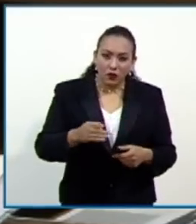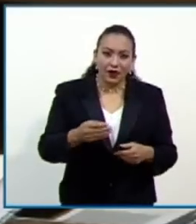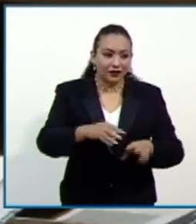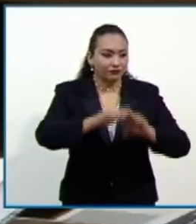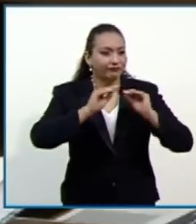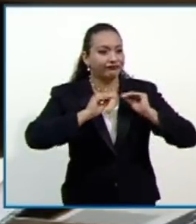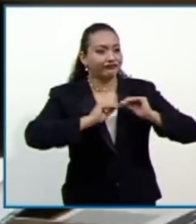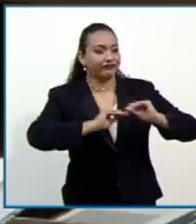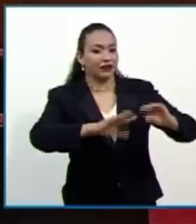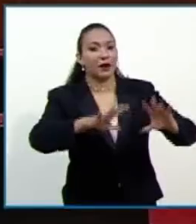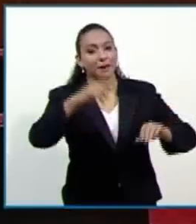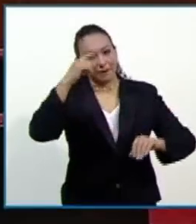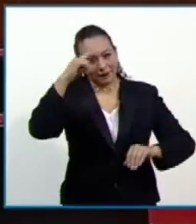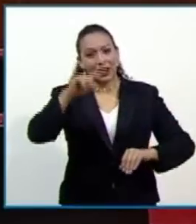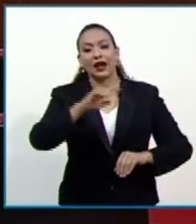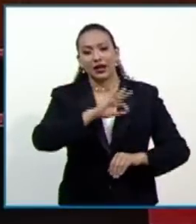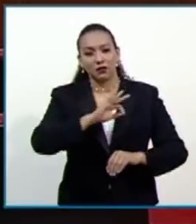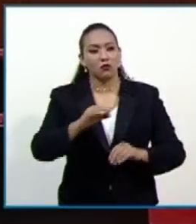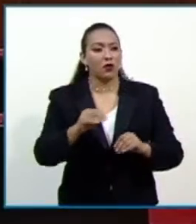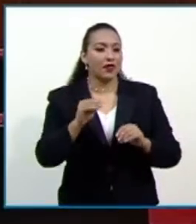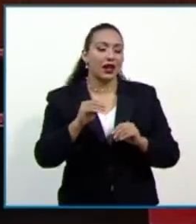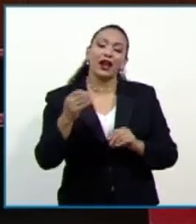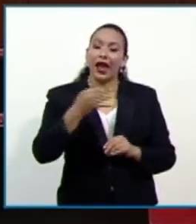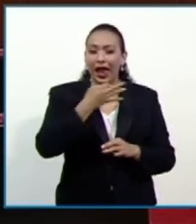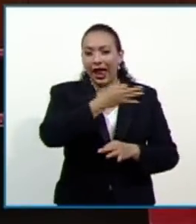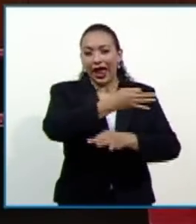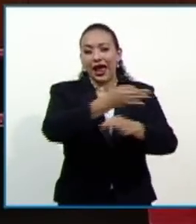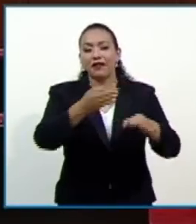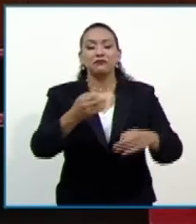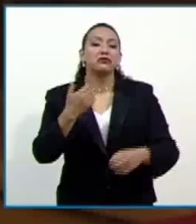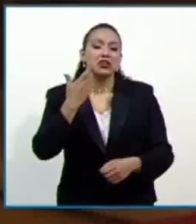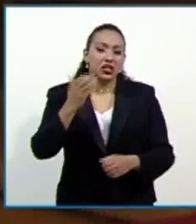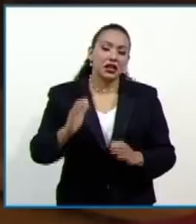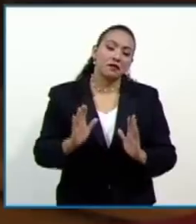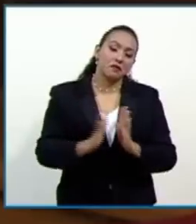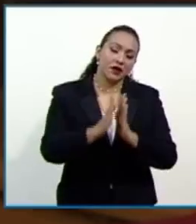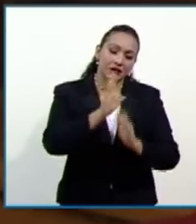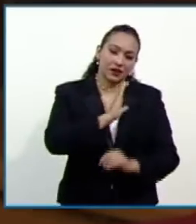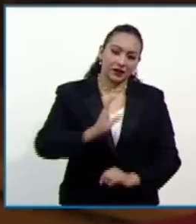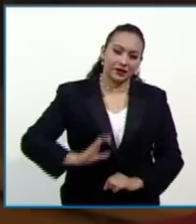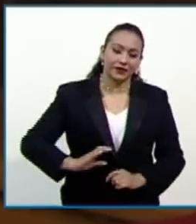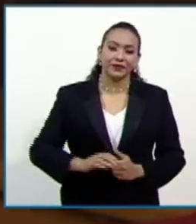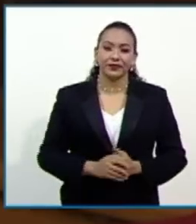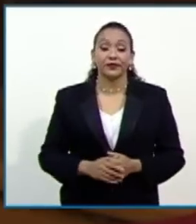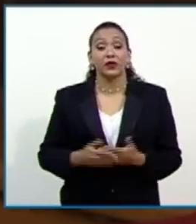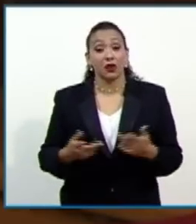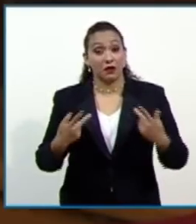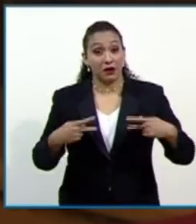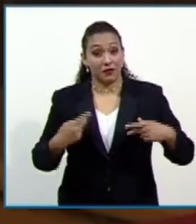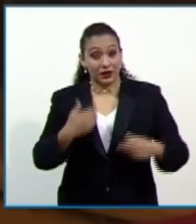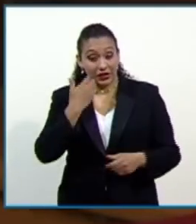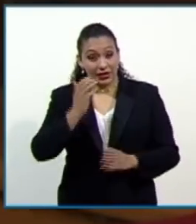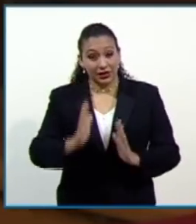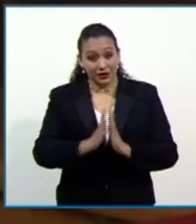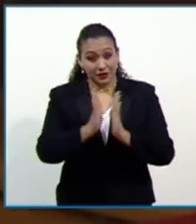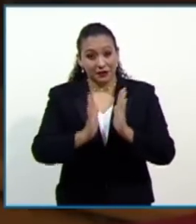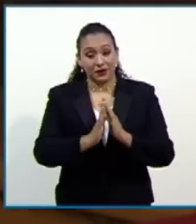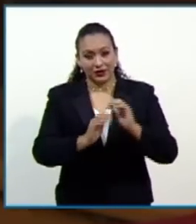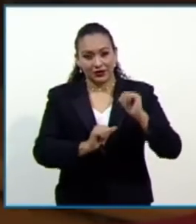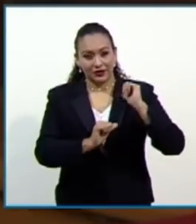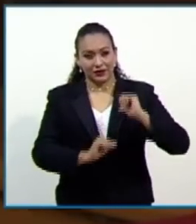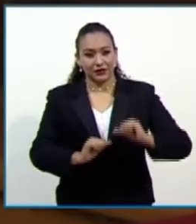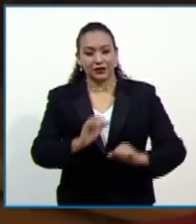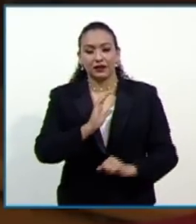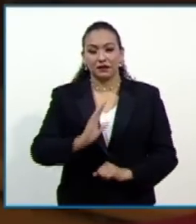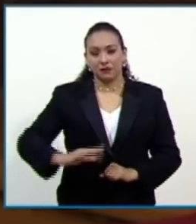campaña permitidos. Se estima que resulta inequitativa la prerrogativa de las personas candidatas para erogar